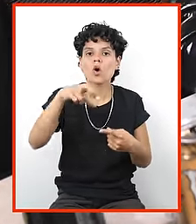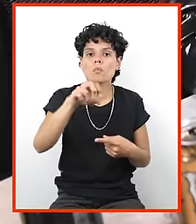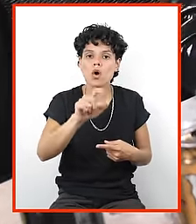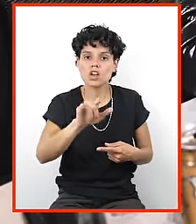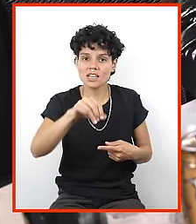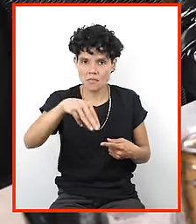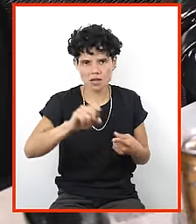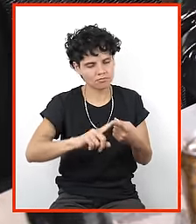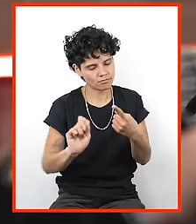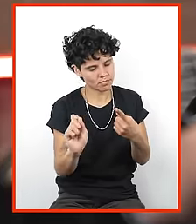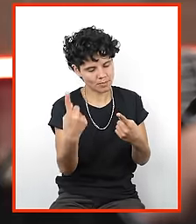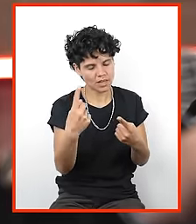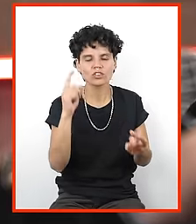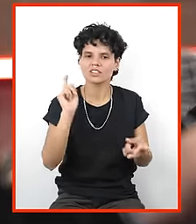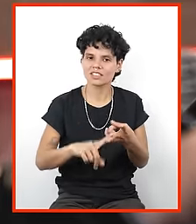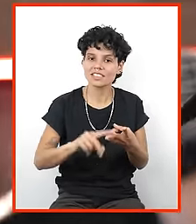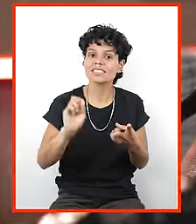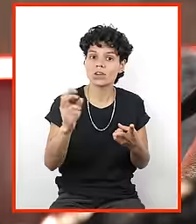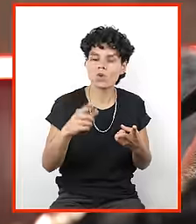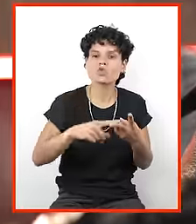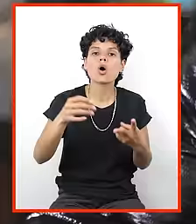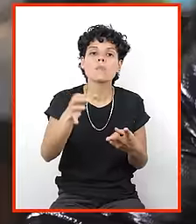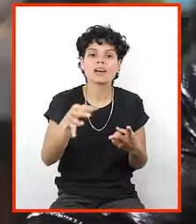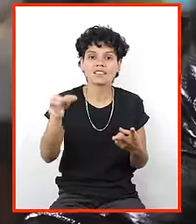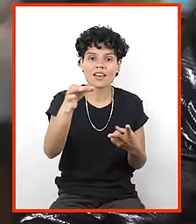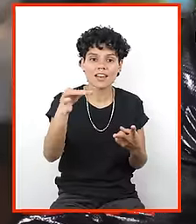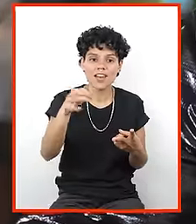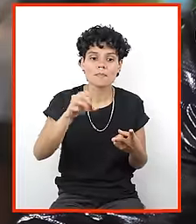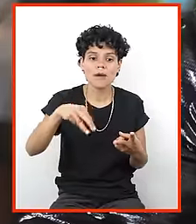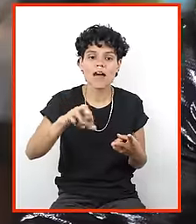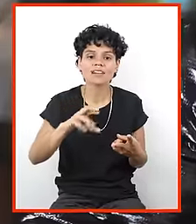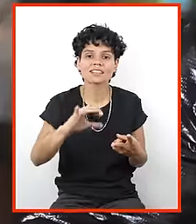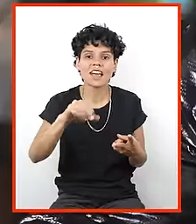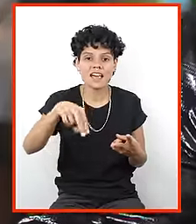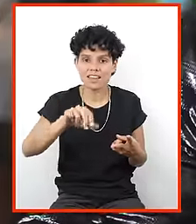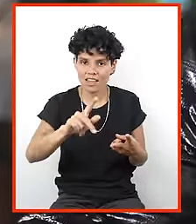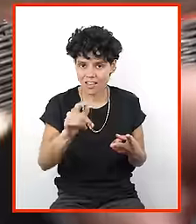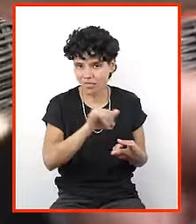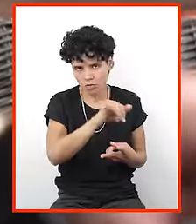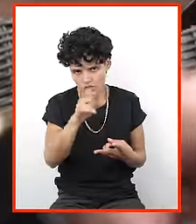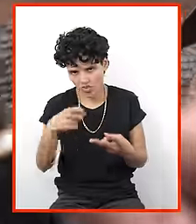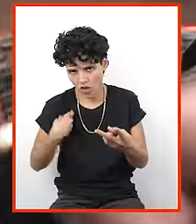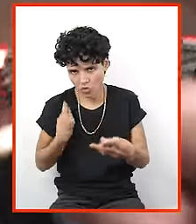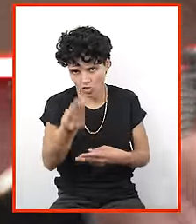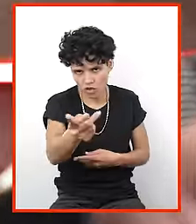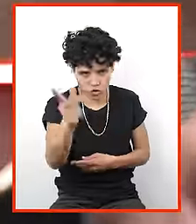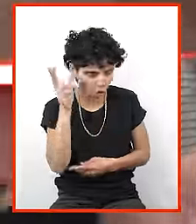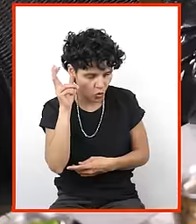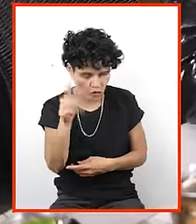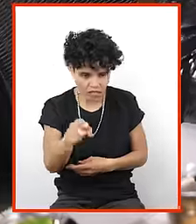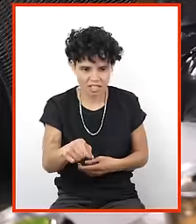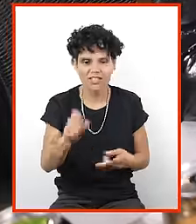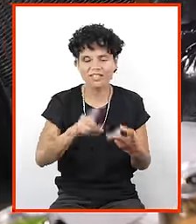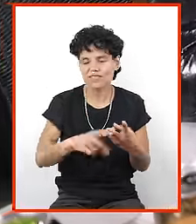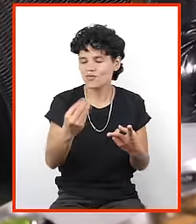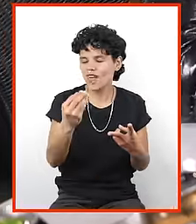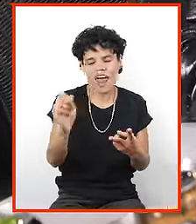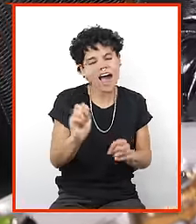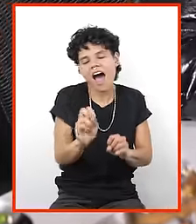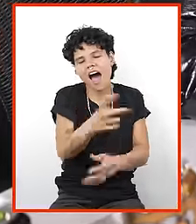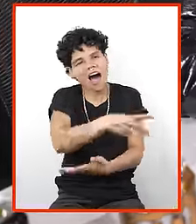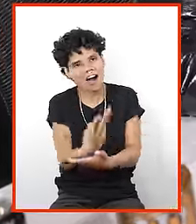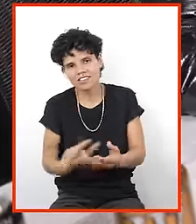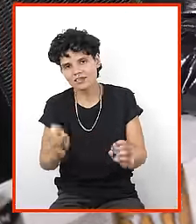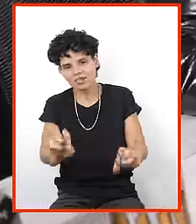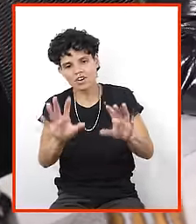cuestionario de Polima. Ya. El cuestionario de Marcianeque, que es insólito, te lo vamos a regalar para que lo disfrutes. Yeah. Es una pieza de